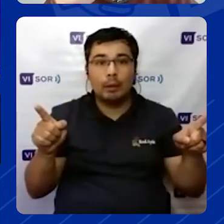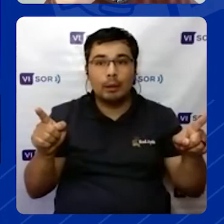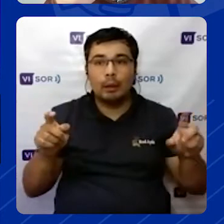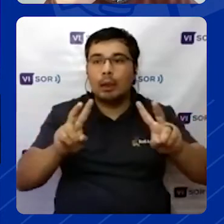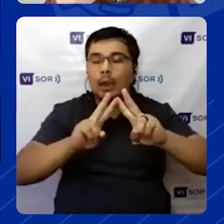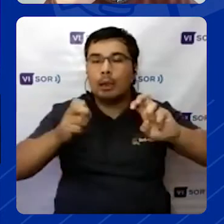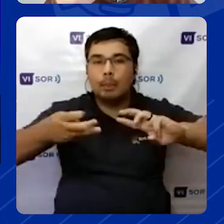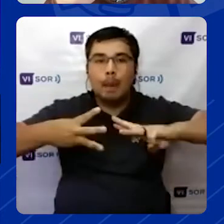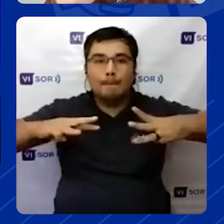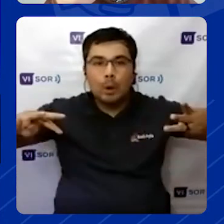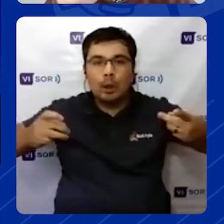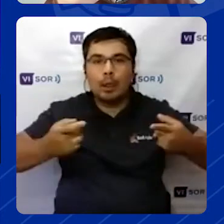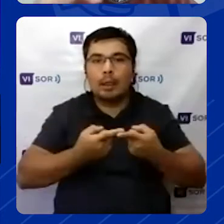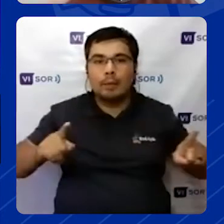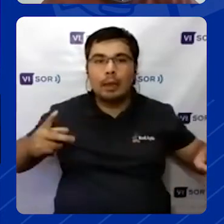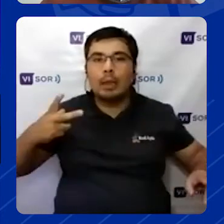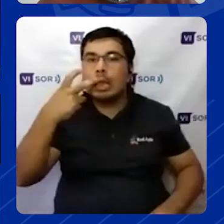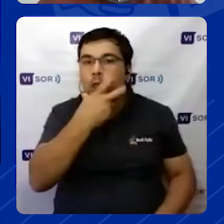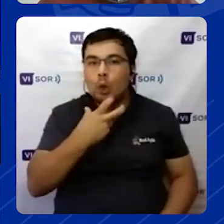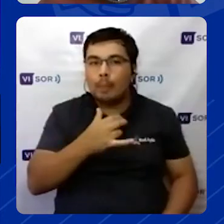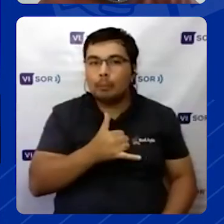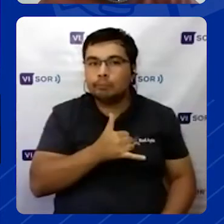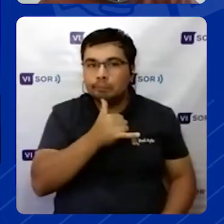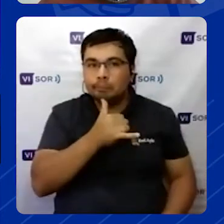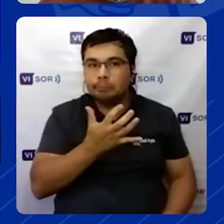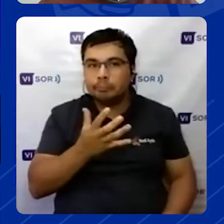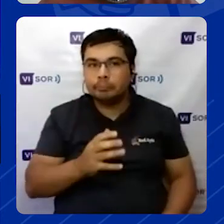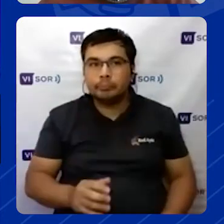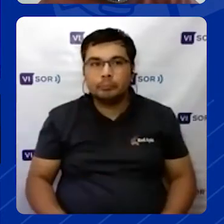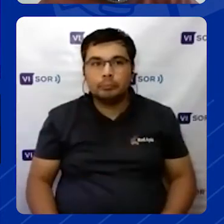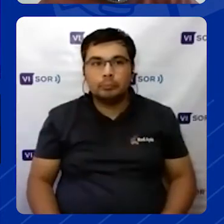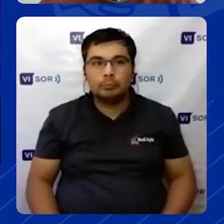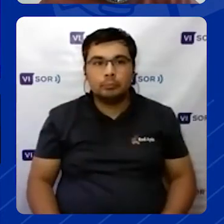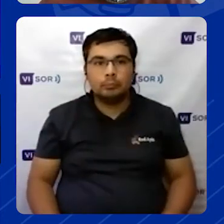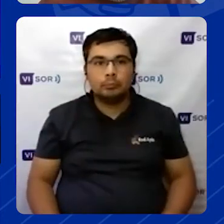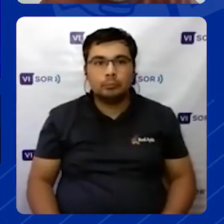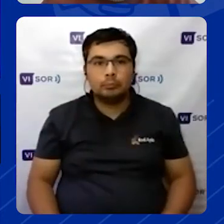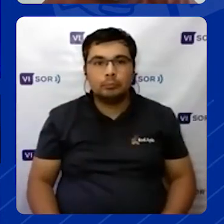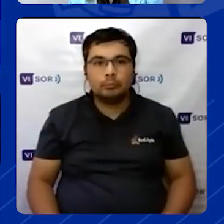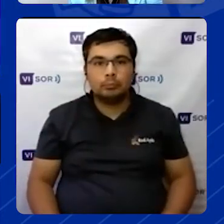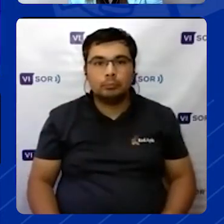idiomas? Ay, Oscar, no sé si nos puede ayudar con esa pregunta.